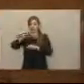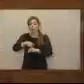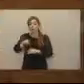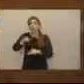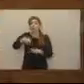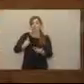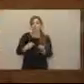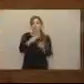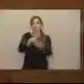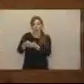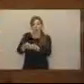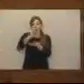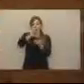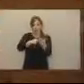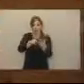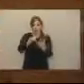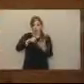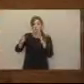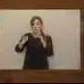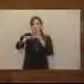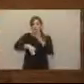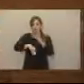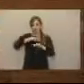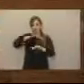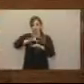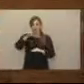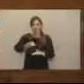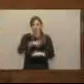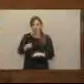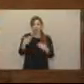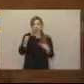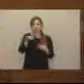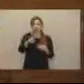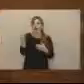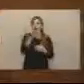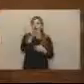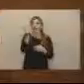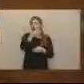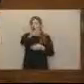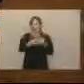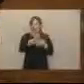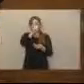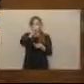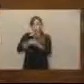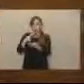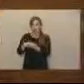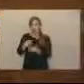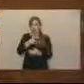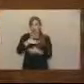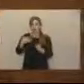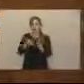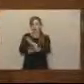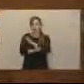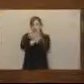pagado conforme a los contratos y en el plazo, ¿no? Y se pretende hacer a través de una contratación, lo quiero dejar claro